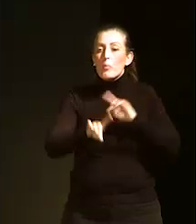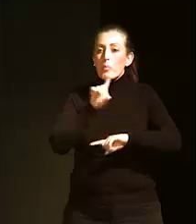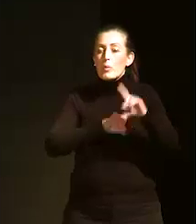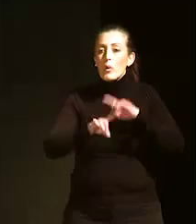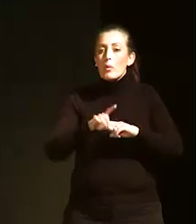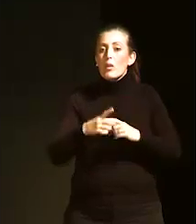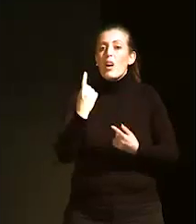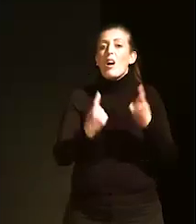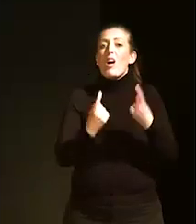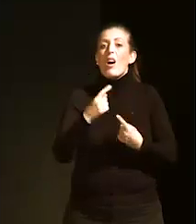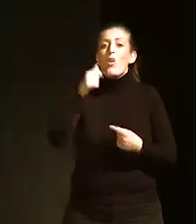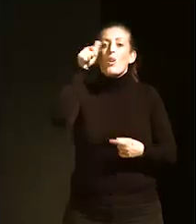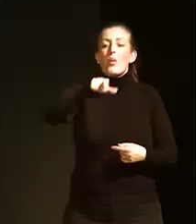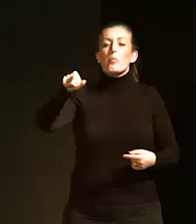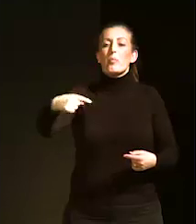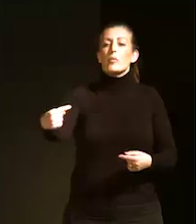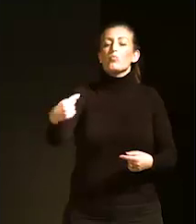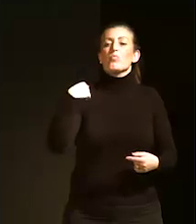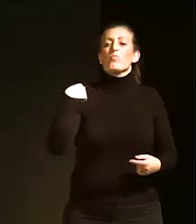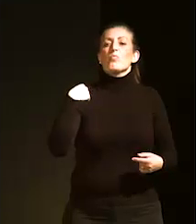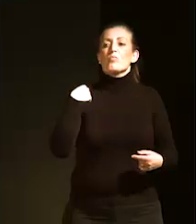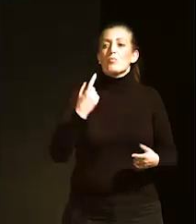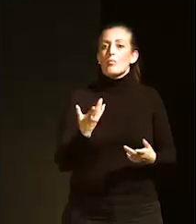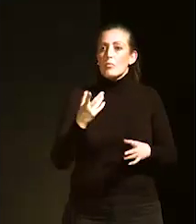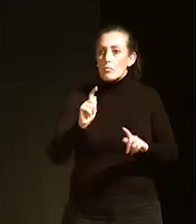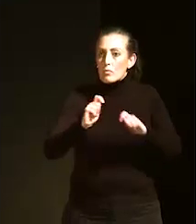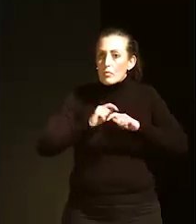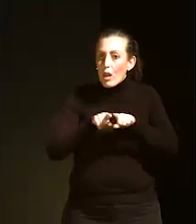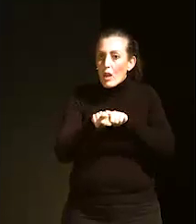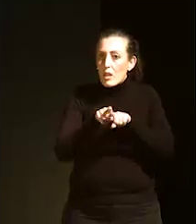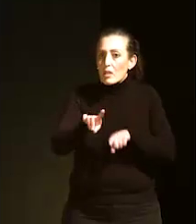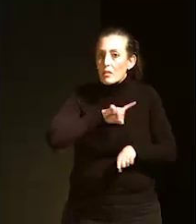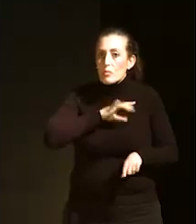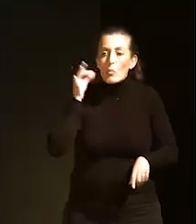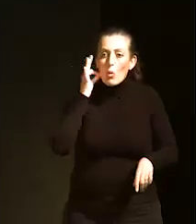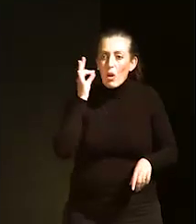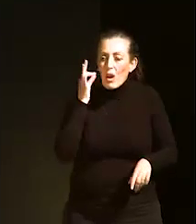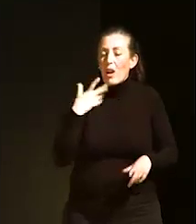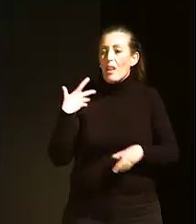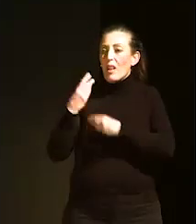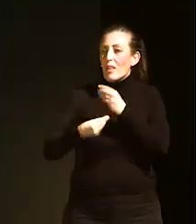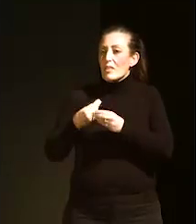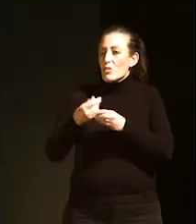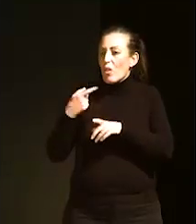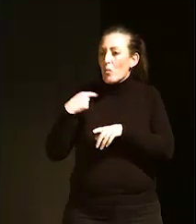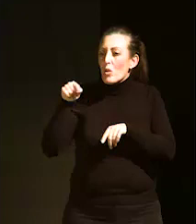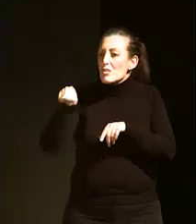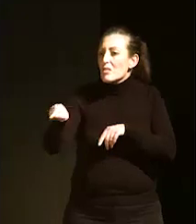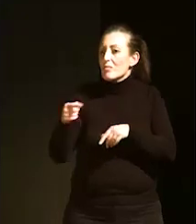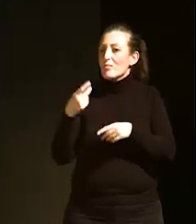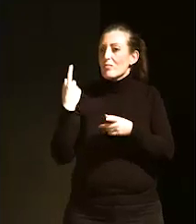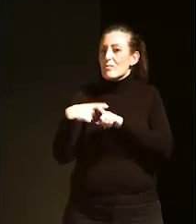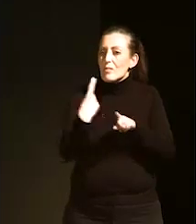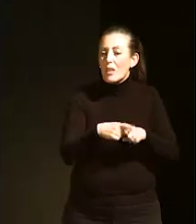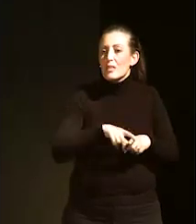acarreado señalamientos fuertes señalamientos críticas a las mujeres que lo están haciendo y que se están expresando